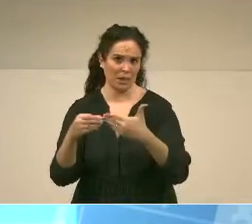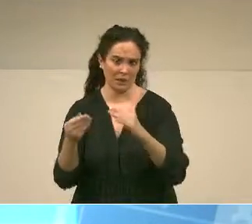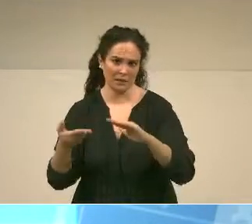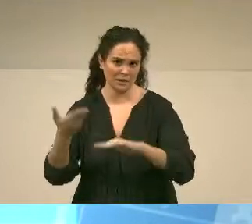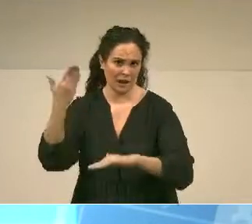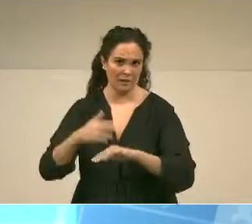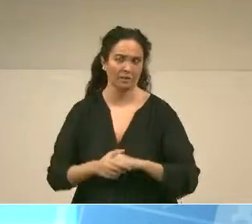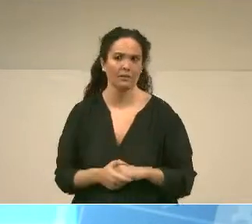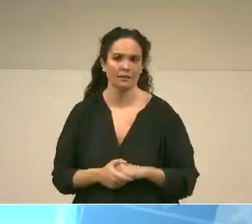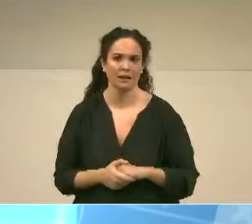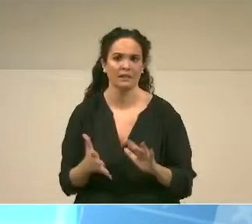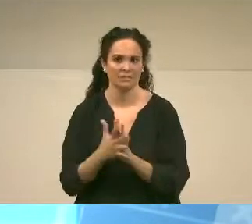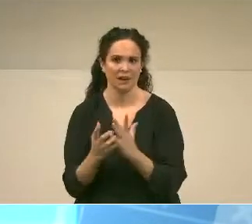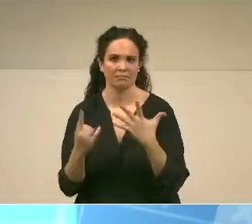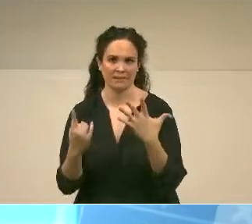que se refiere a